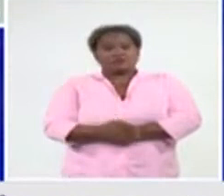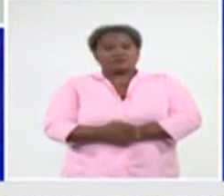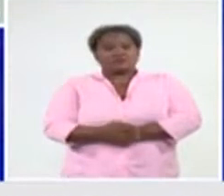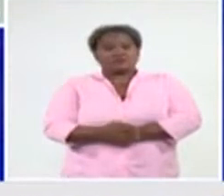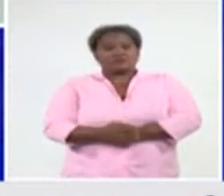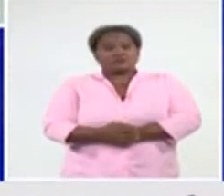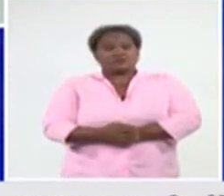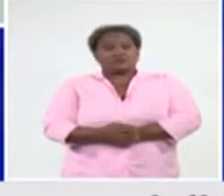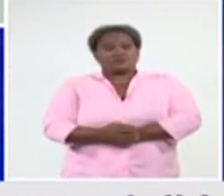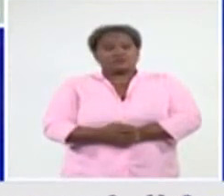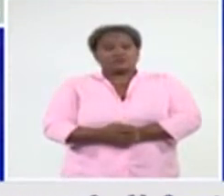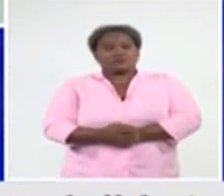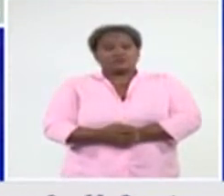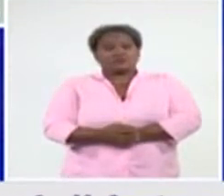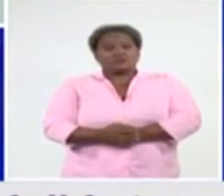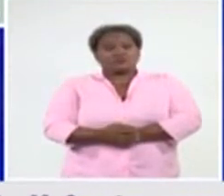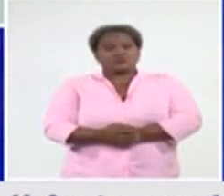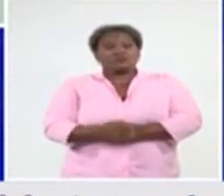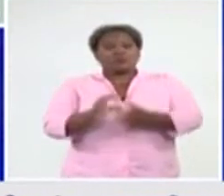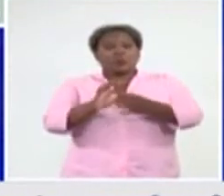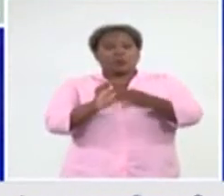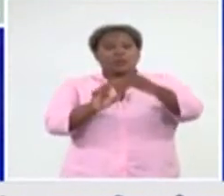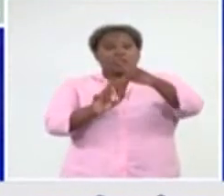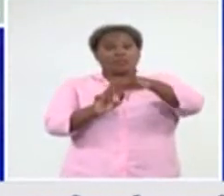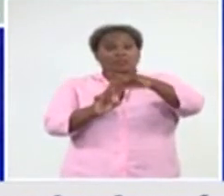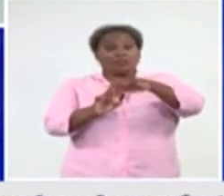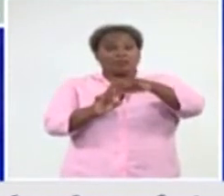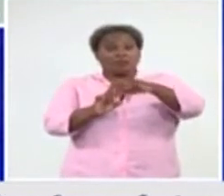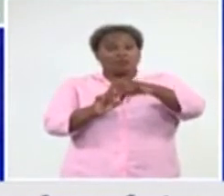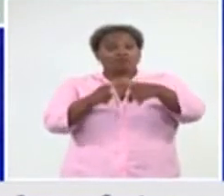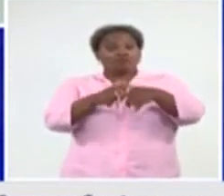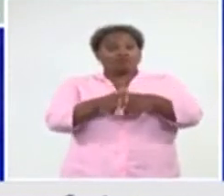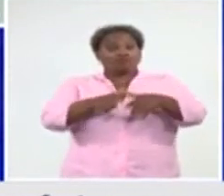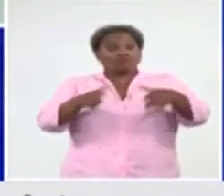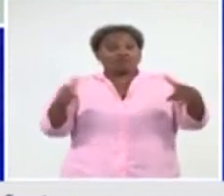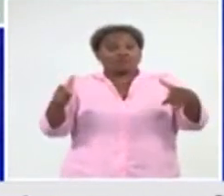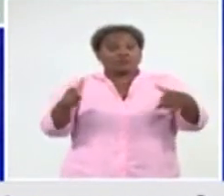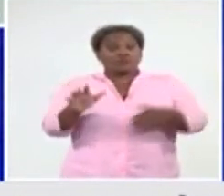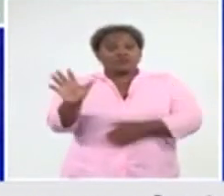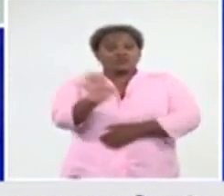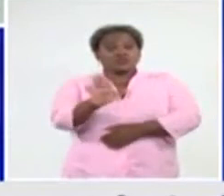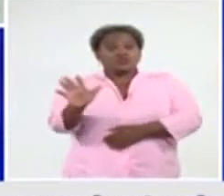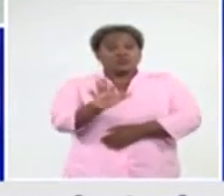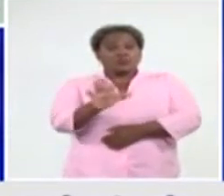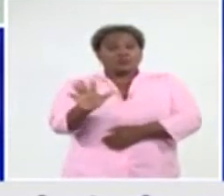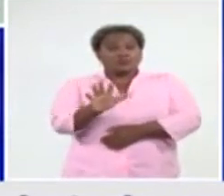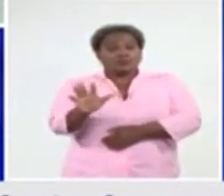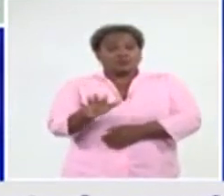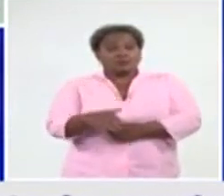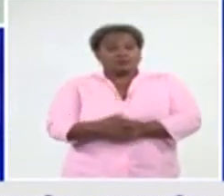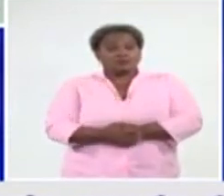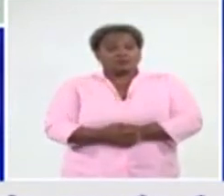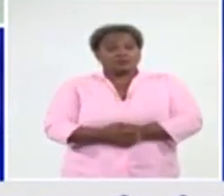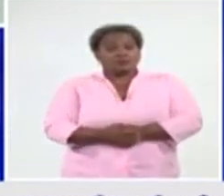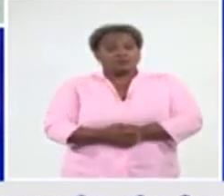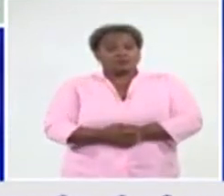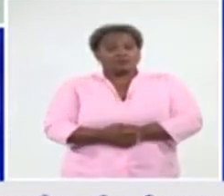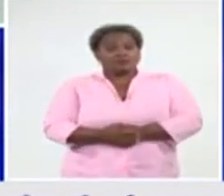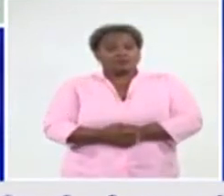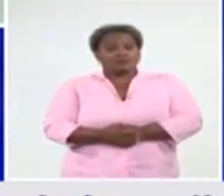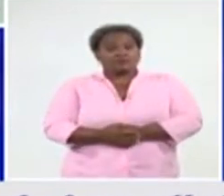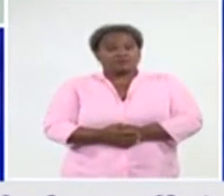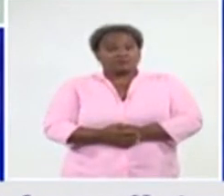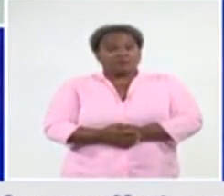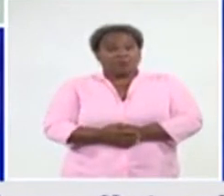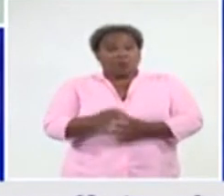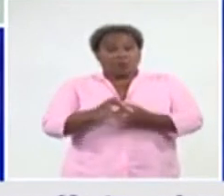ayer. Guantánamo incrementa 55 más. Esta es otra de las